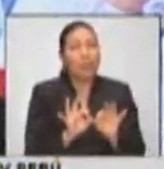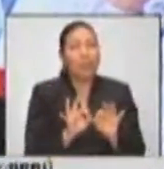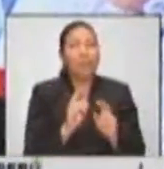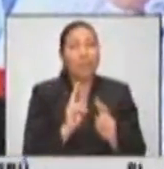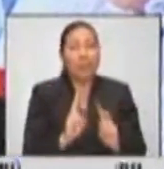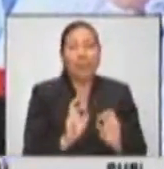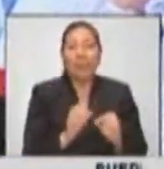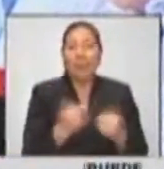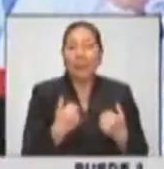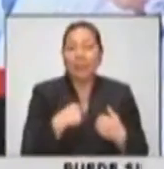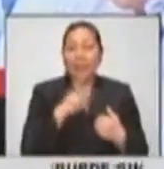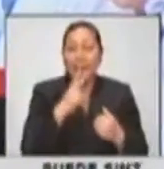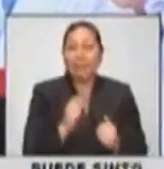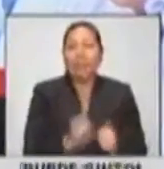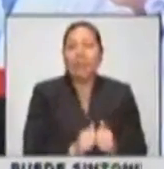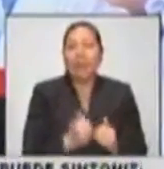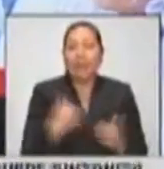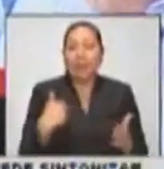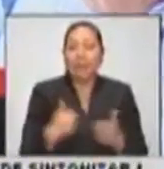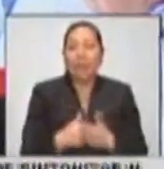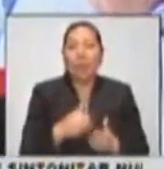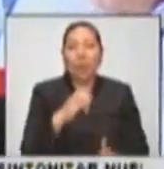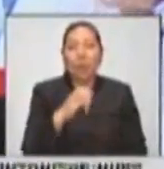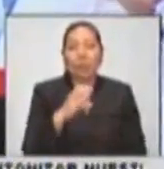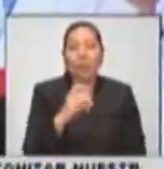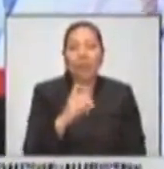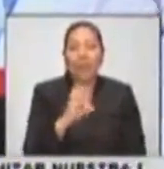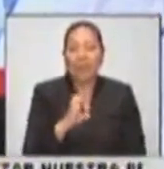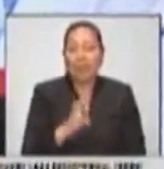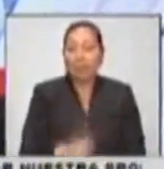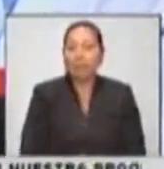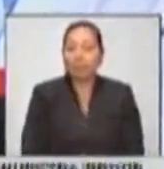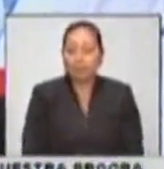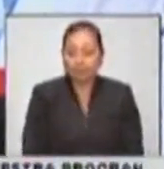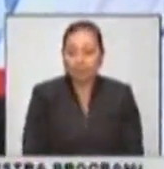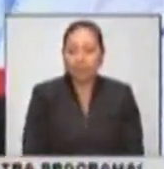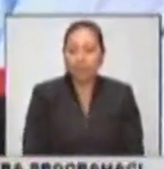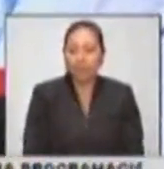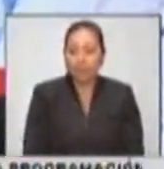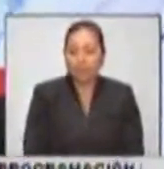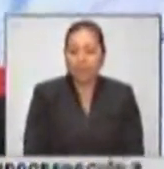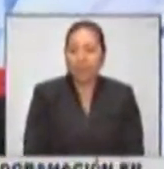pretensión legítima que tiene el Perú frente a la OECD. Muchas gracias.